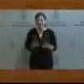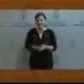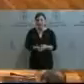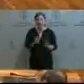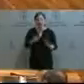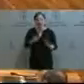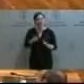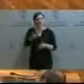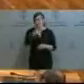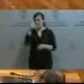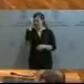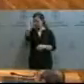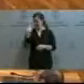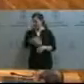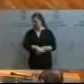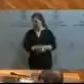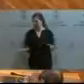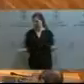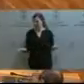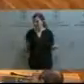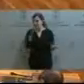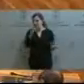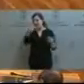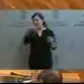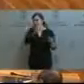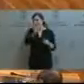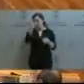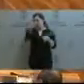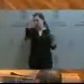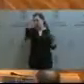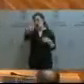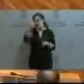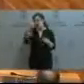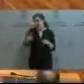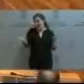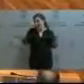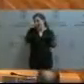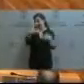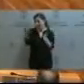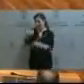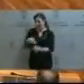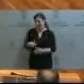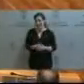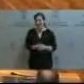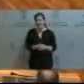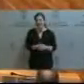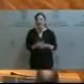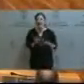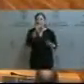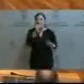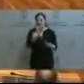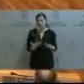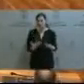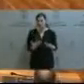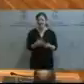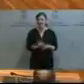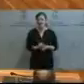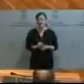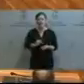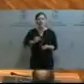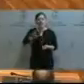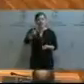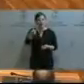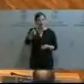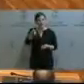Pero son mal pensados, ¿eh? No, la inocencia está ausente hoy aquí. Bien, la primera y